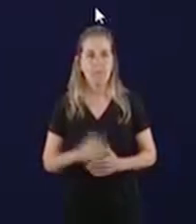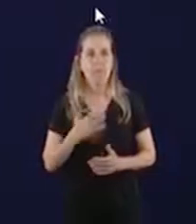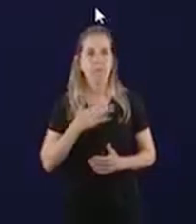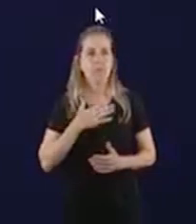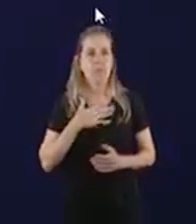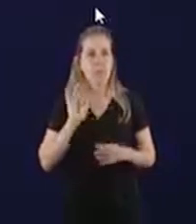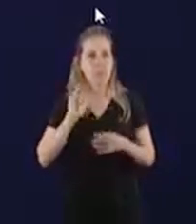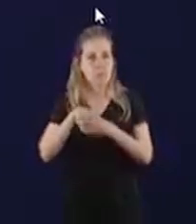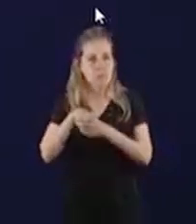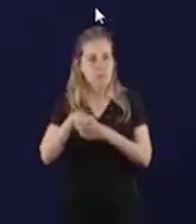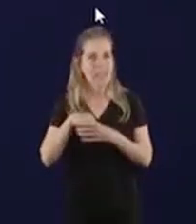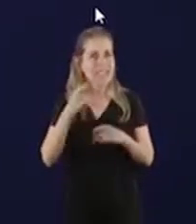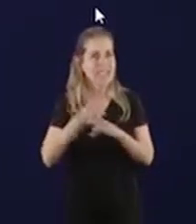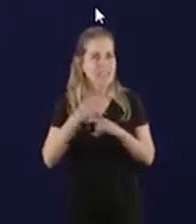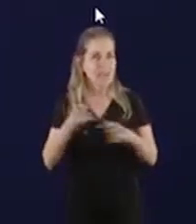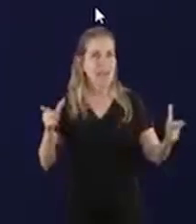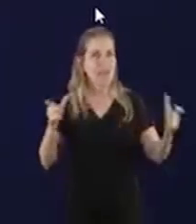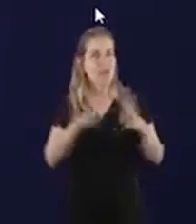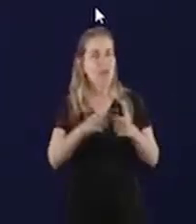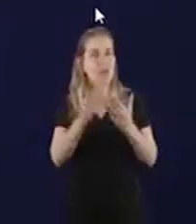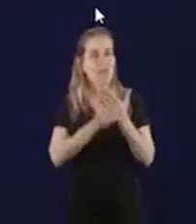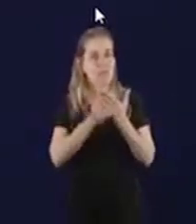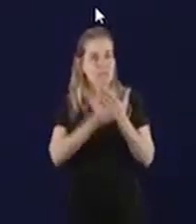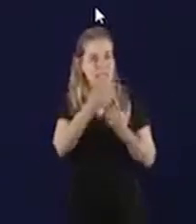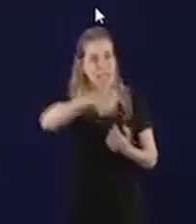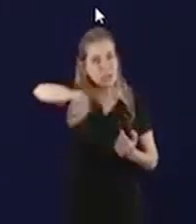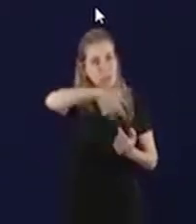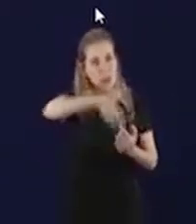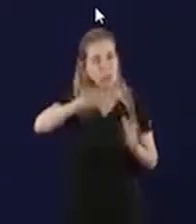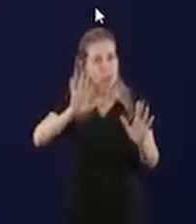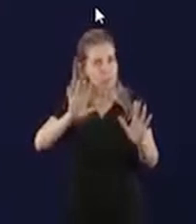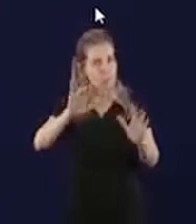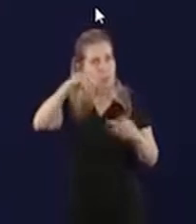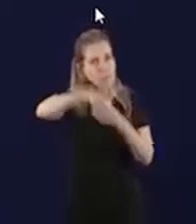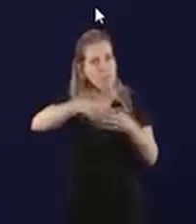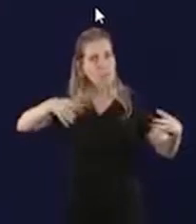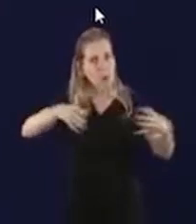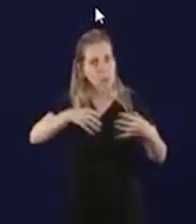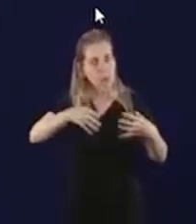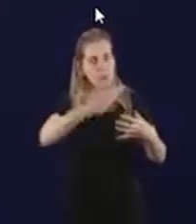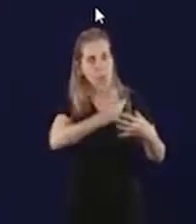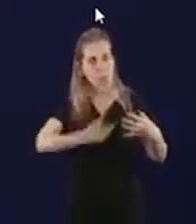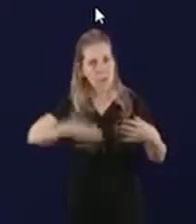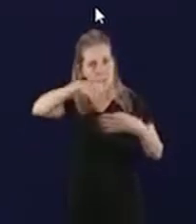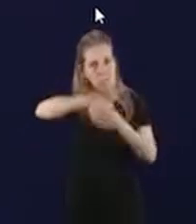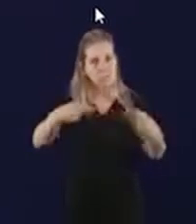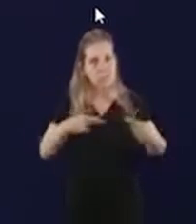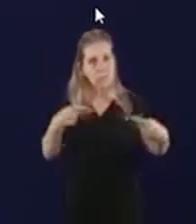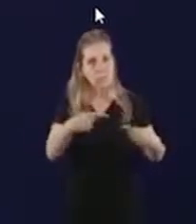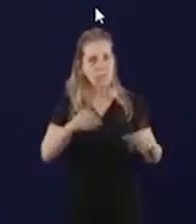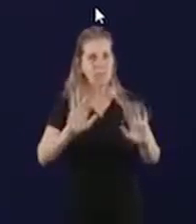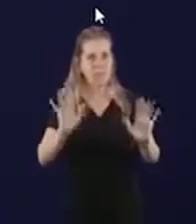las de cada una de las reuniones de gabinete en el gobierno no hay internas no hay una sola interna todo es